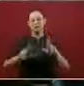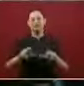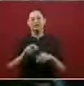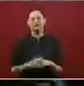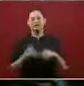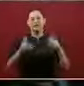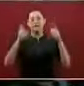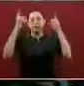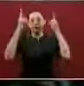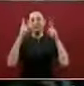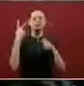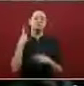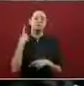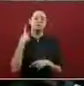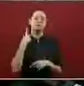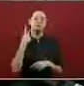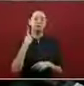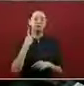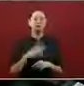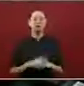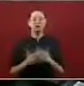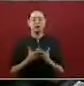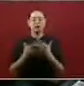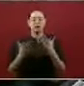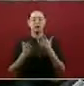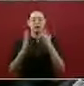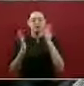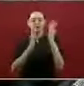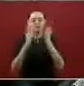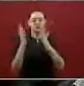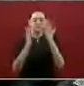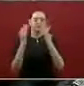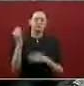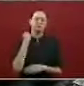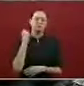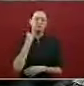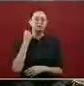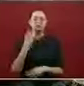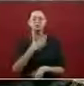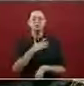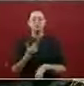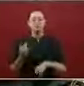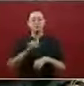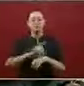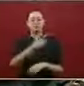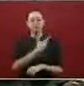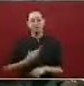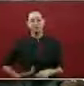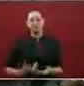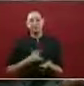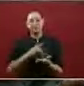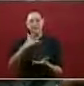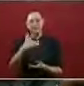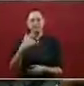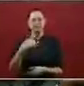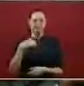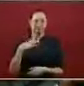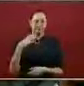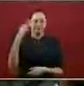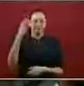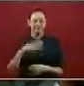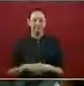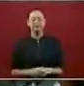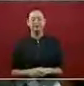Charro Político, un canal. Actualmente soy estudiante de Derecho. Muy buenos días, presidente, y gracias por la palabra.